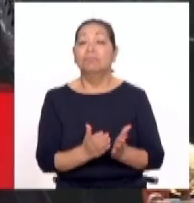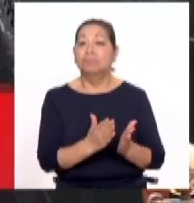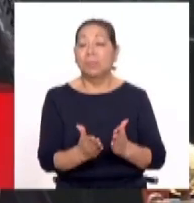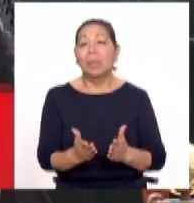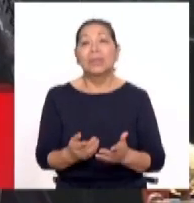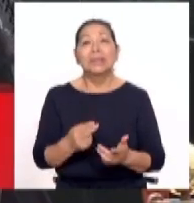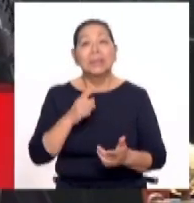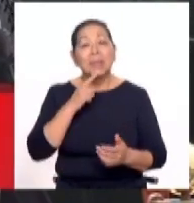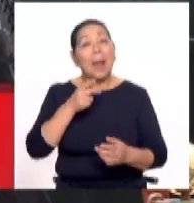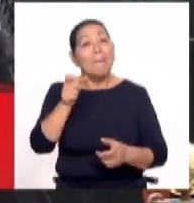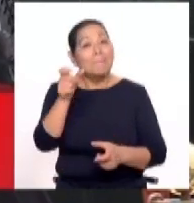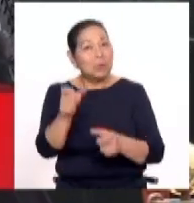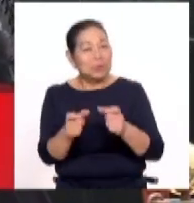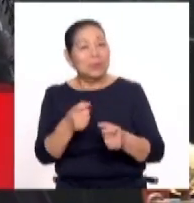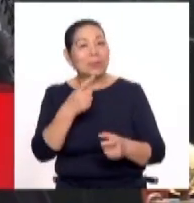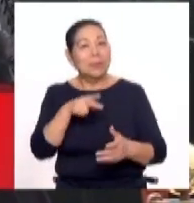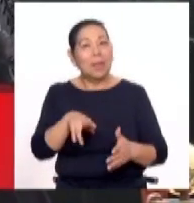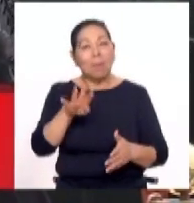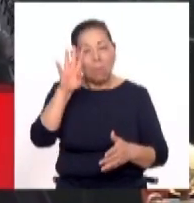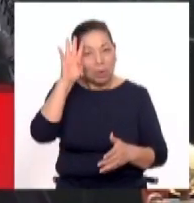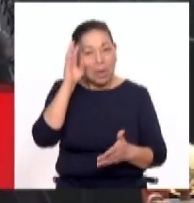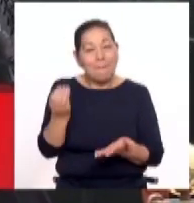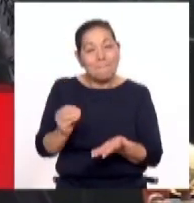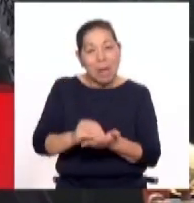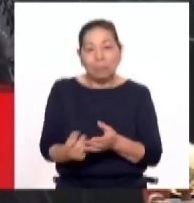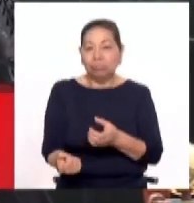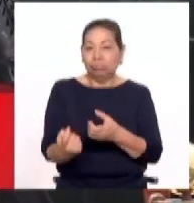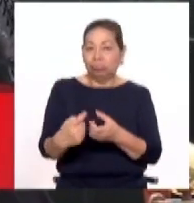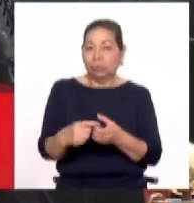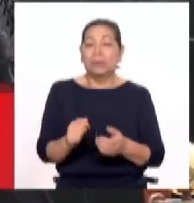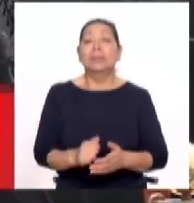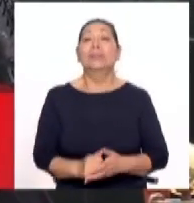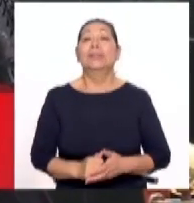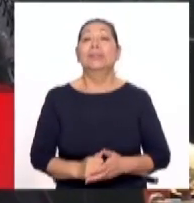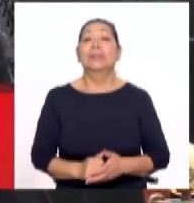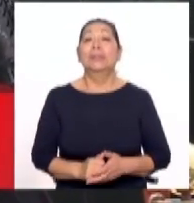informatización de los recursos humanos de nuestra policía.